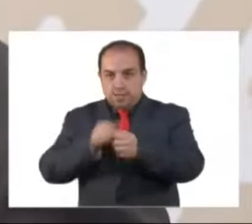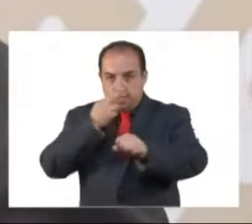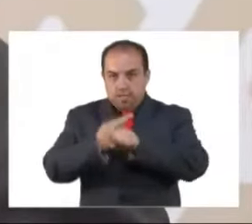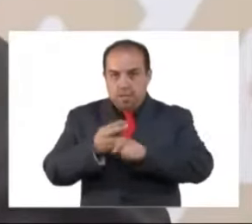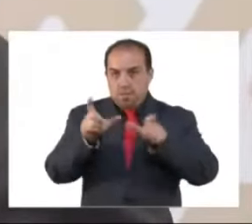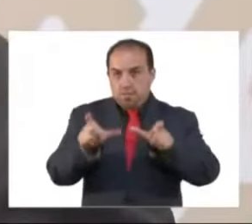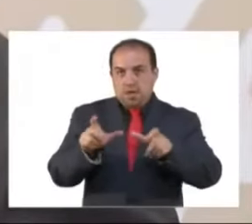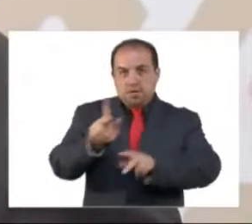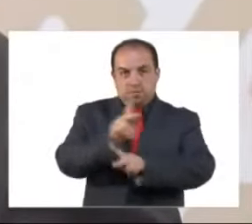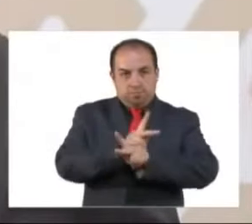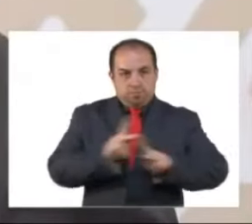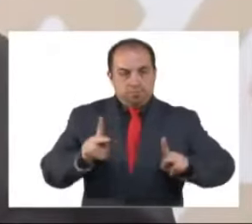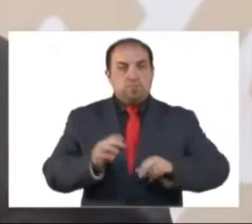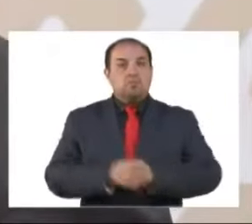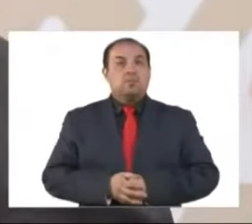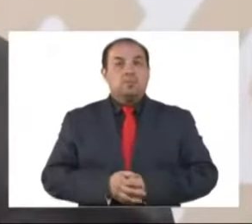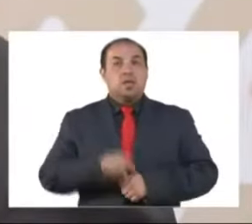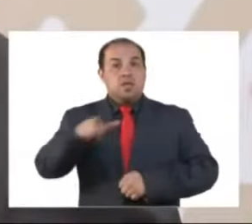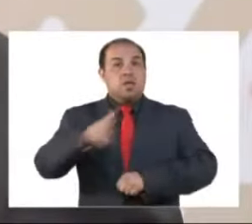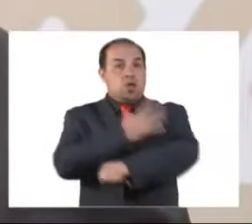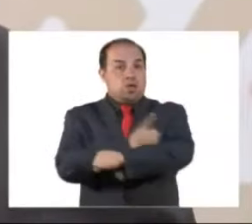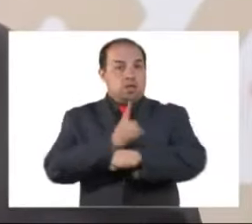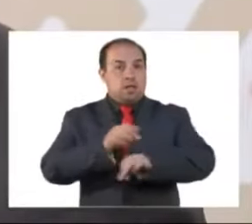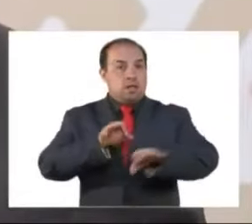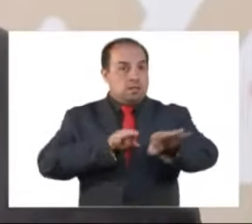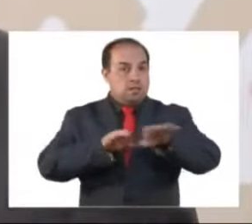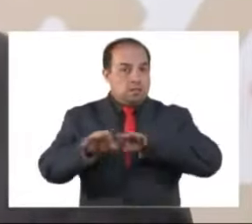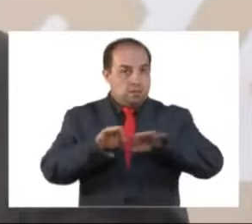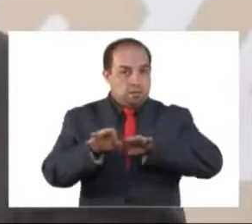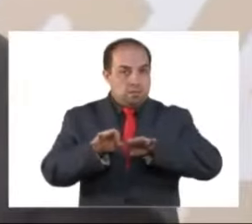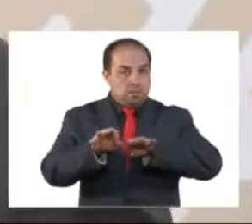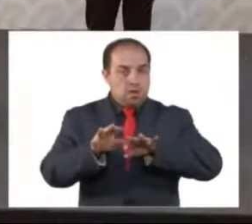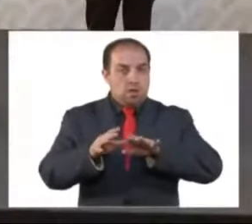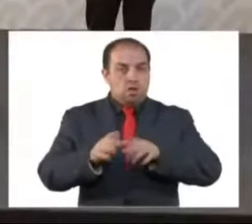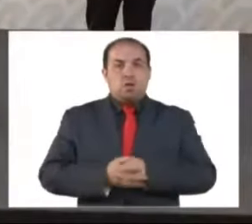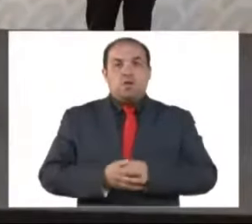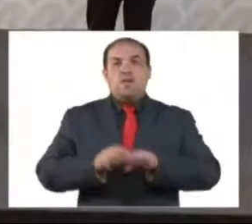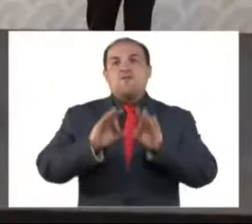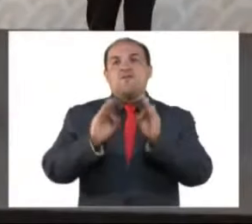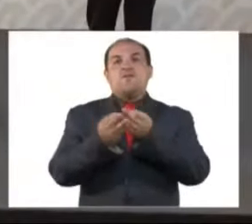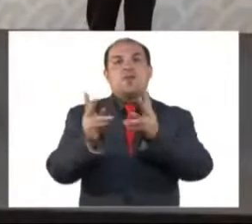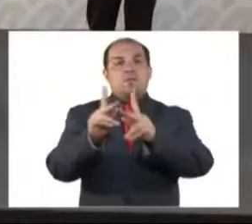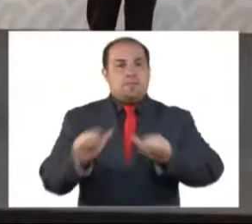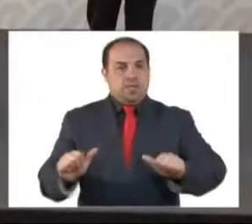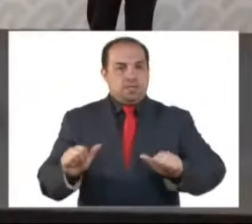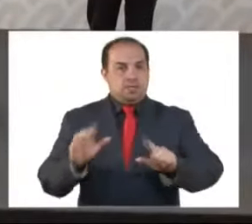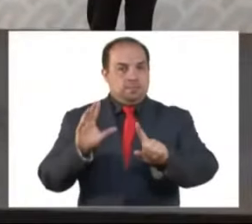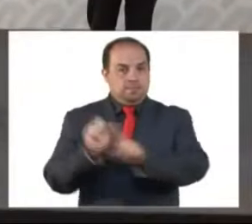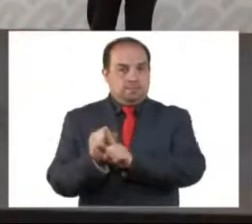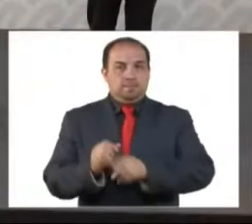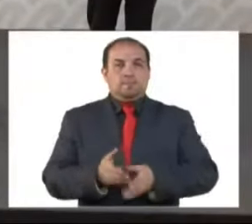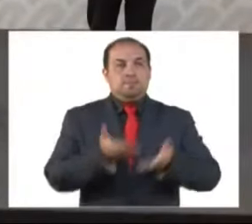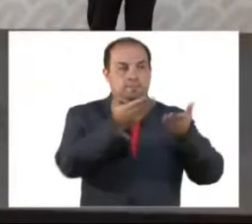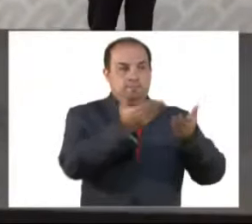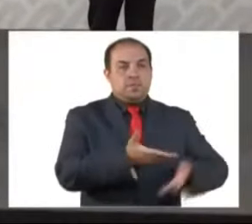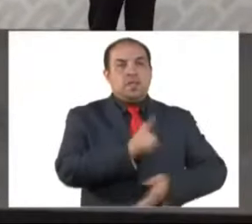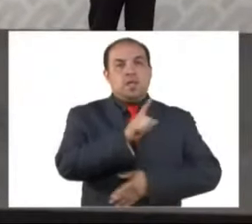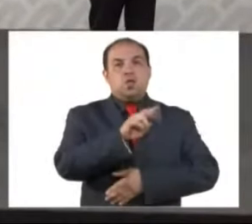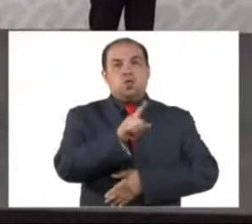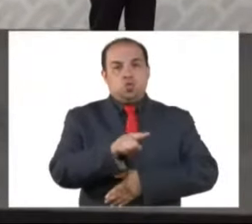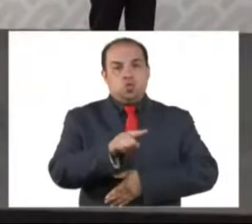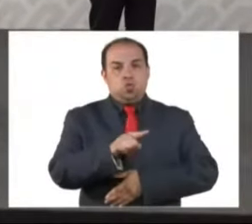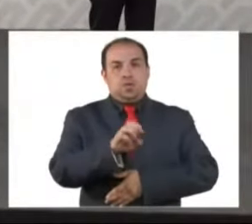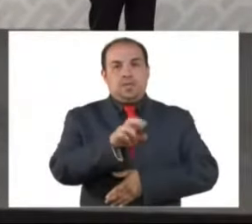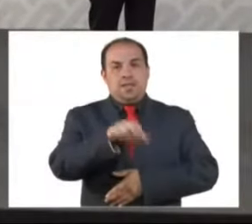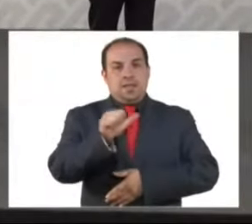coordinando todas las labores de seguridad y construcción de la paz y en el caso de la maestra Luz